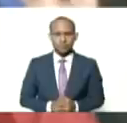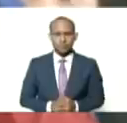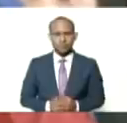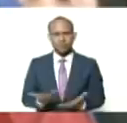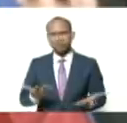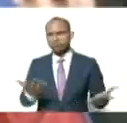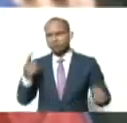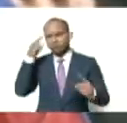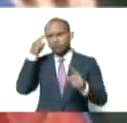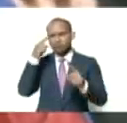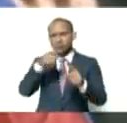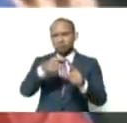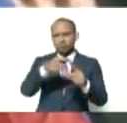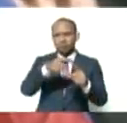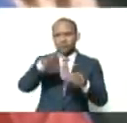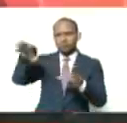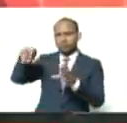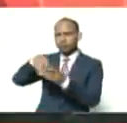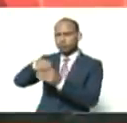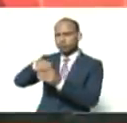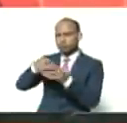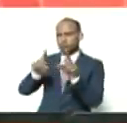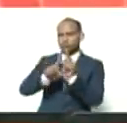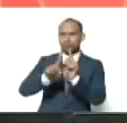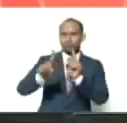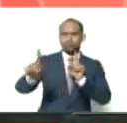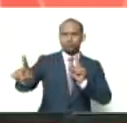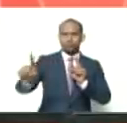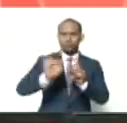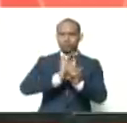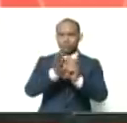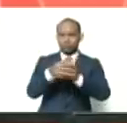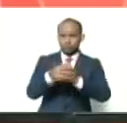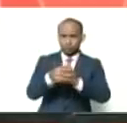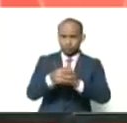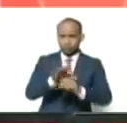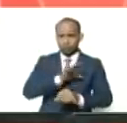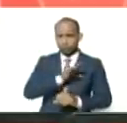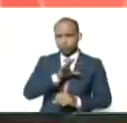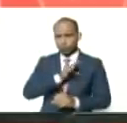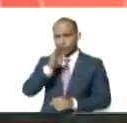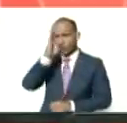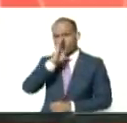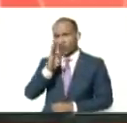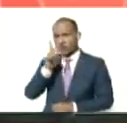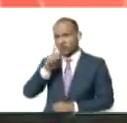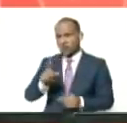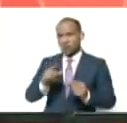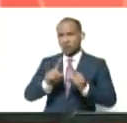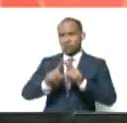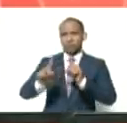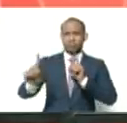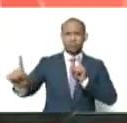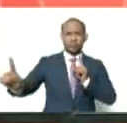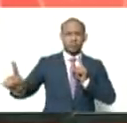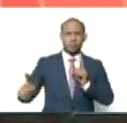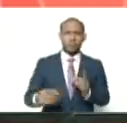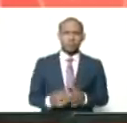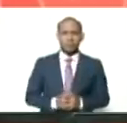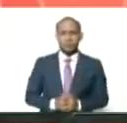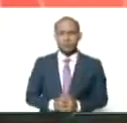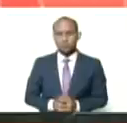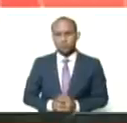para aislar esta variante brasilera, detectarla y aislarla, muy serio,